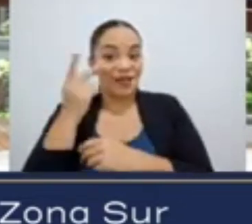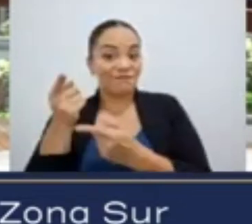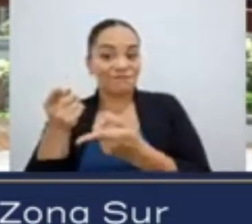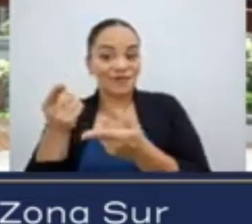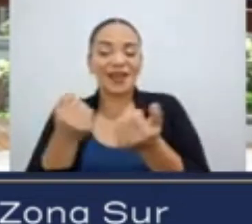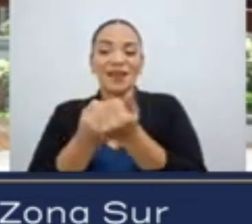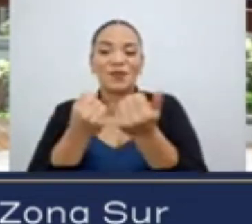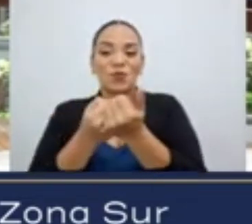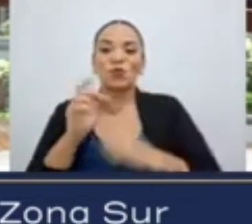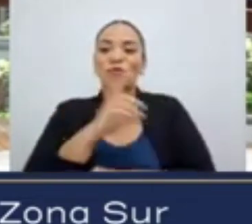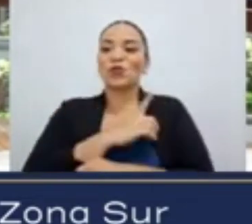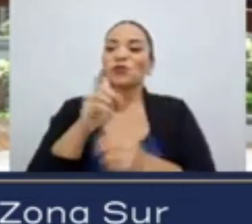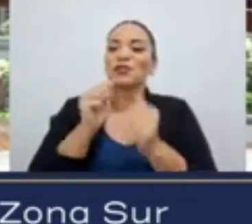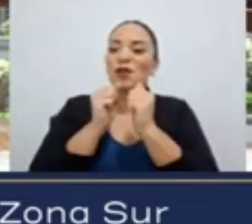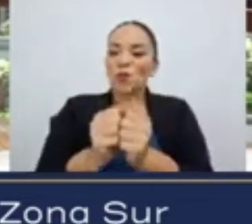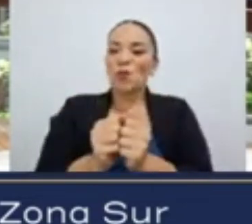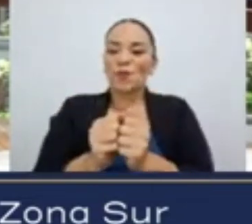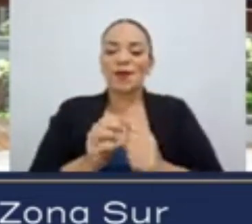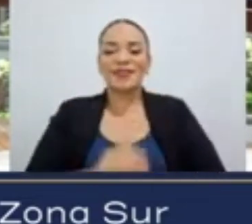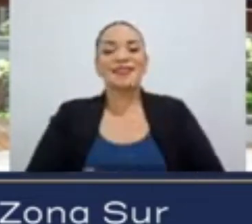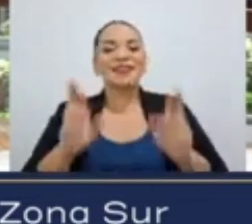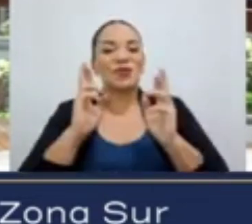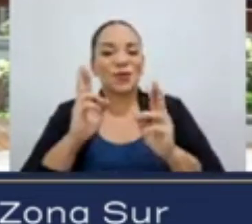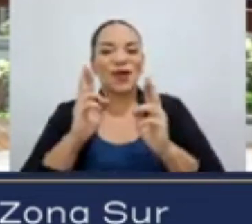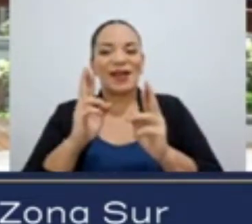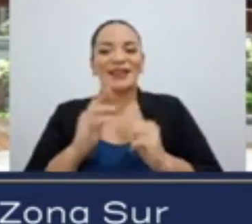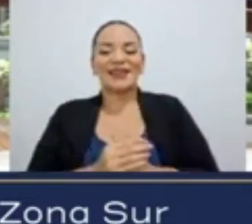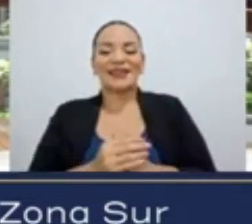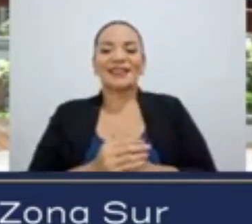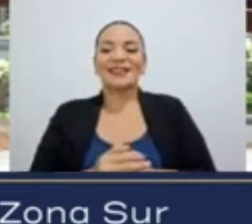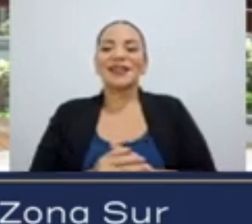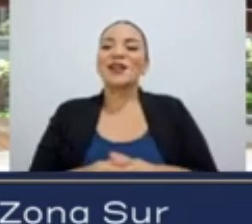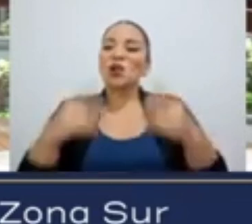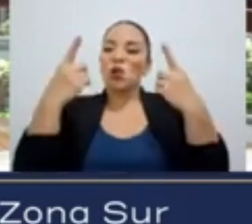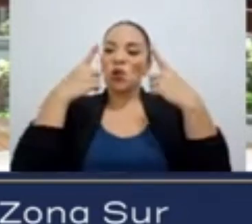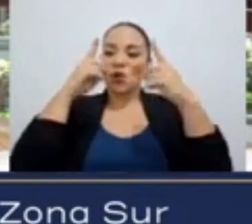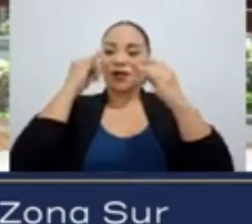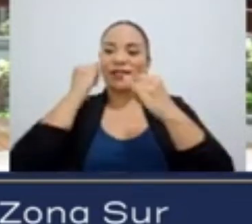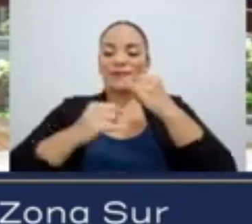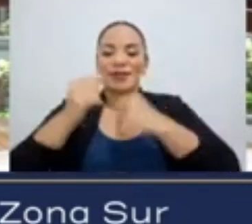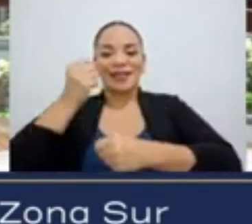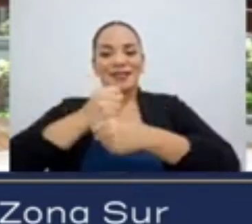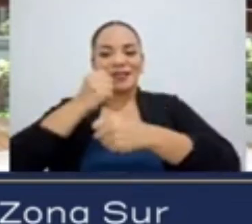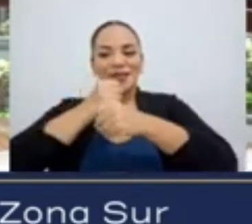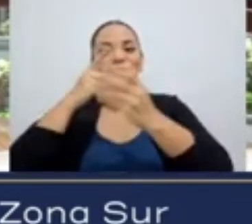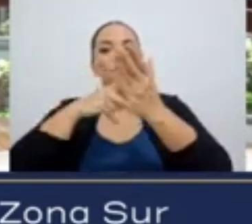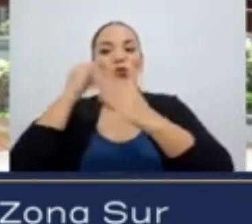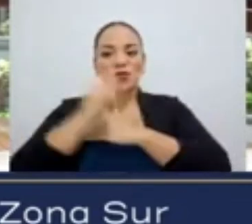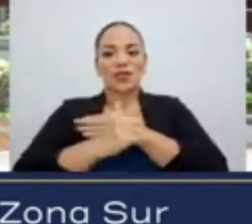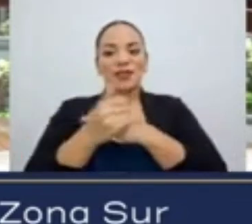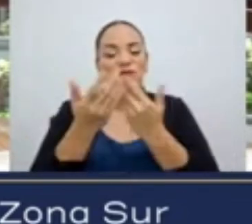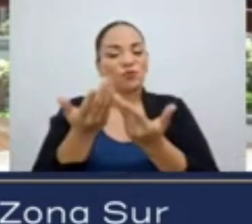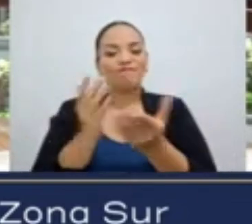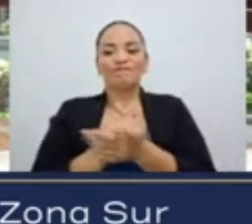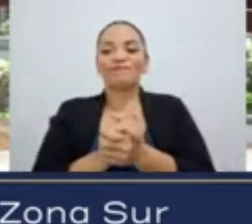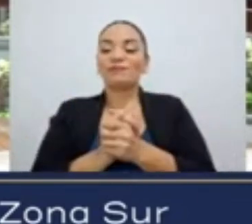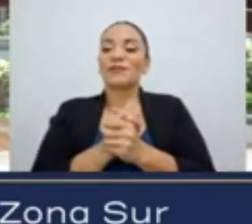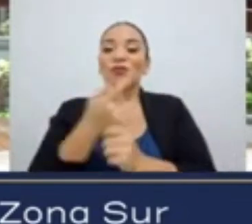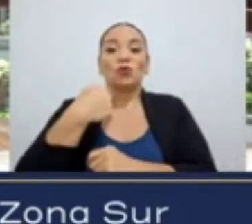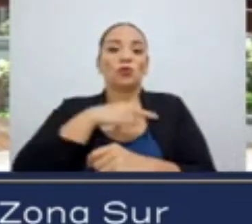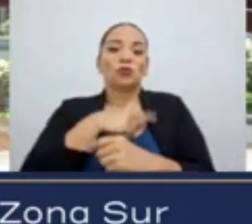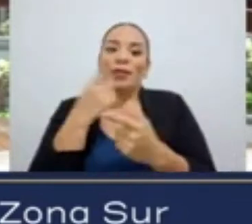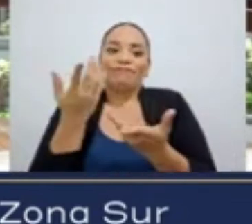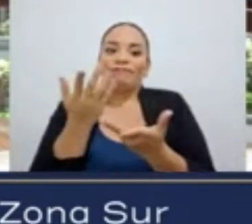que Dios los acompañe. Ojalá puedan concluir esta obra ya en la que nosotros no podemos hacer